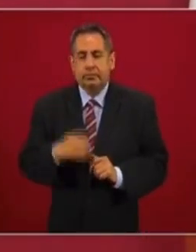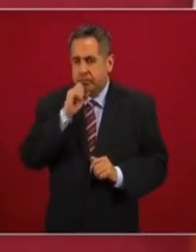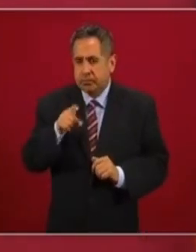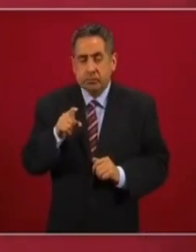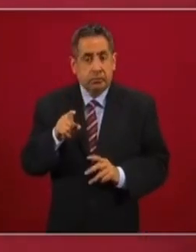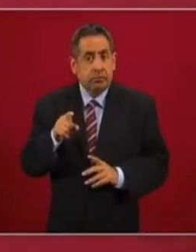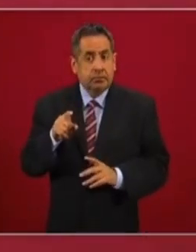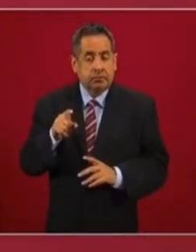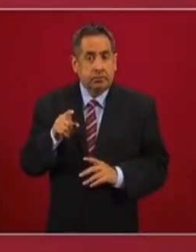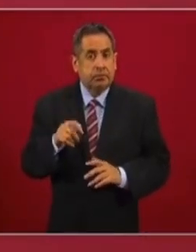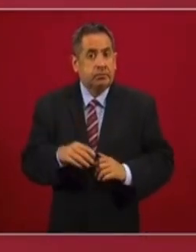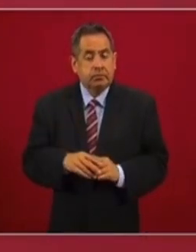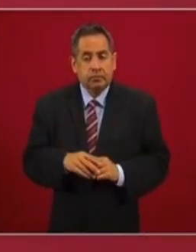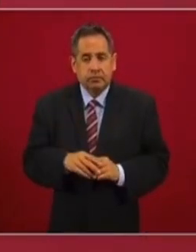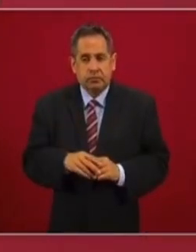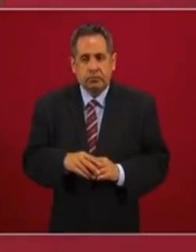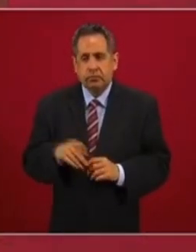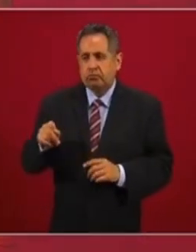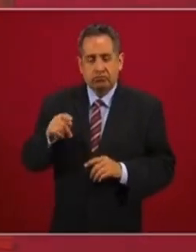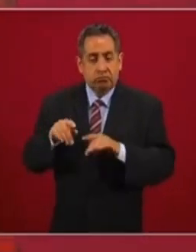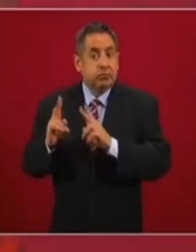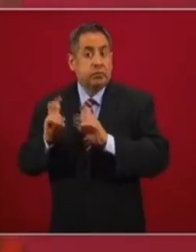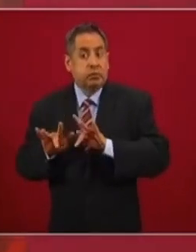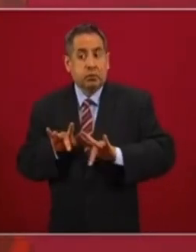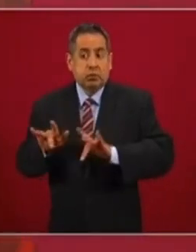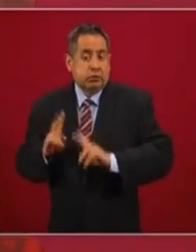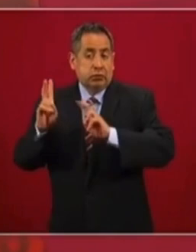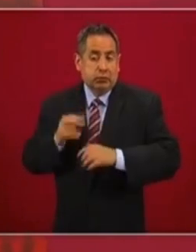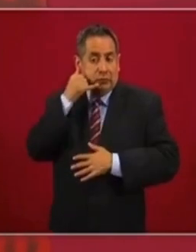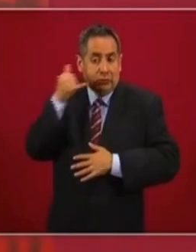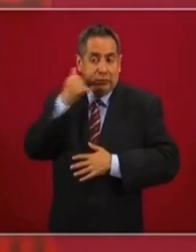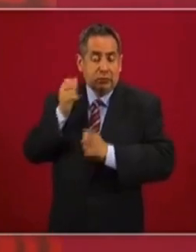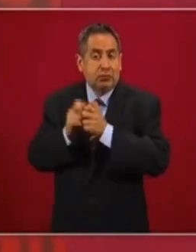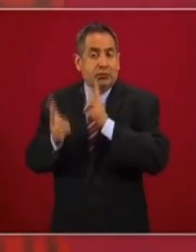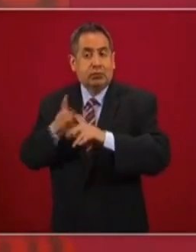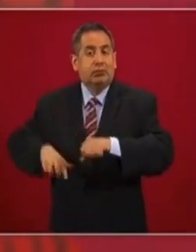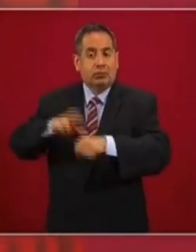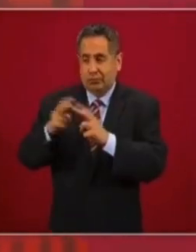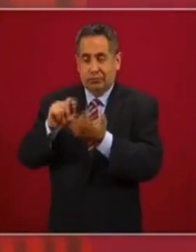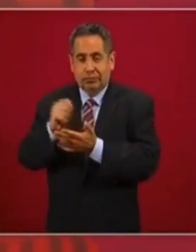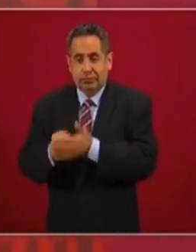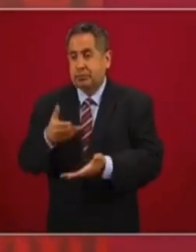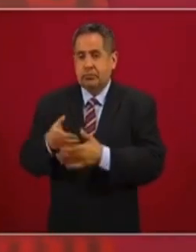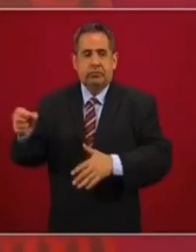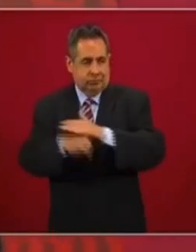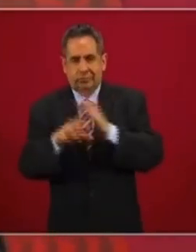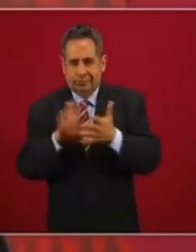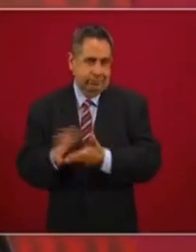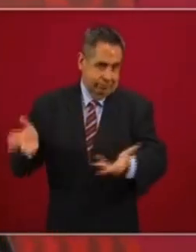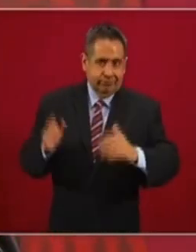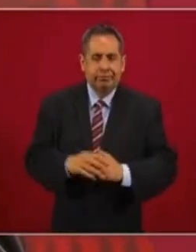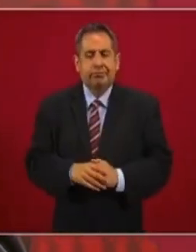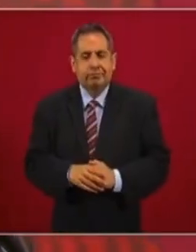Y se le graba una llamada hablando con el gobernador de Tamaulipas, que ahora hasta lo tienen preso.